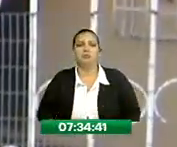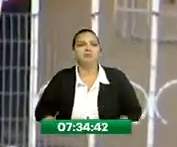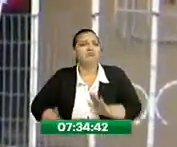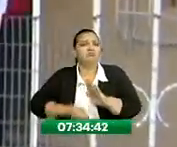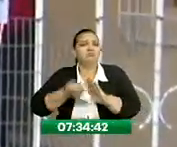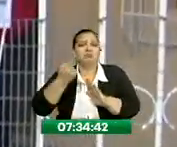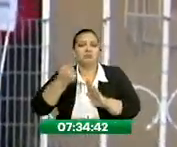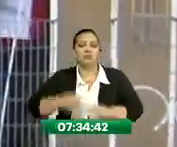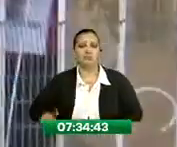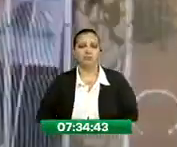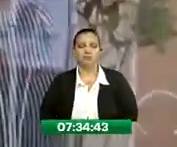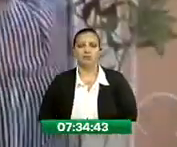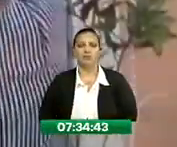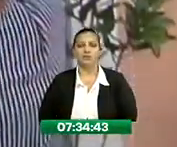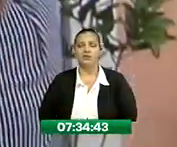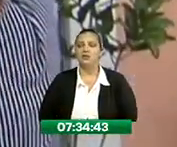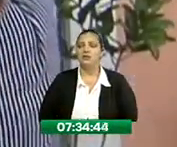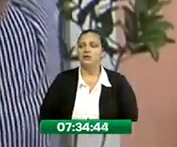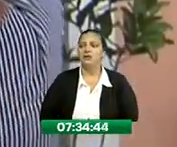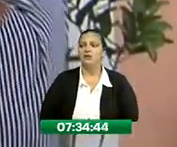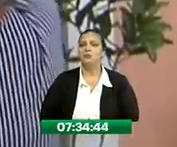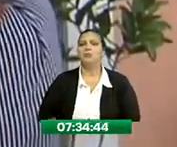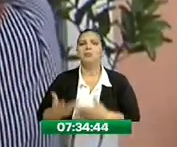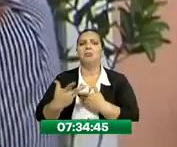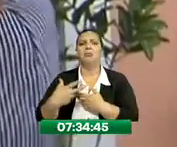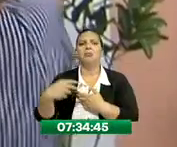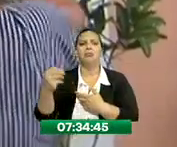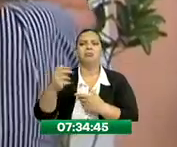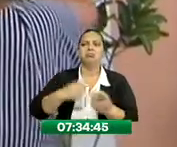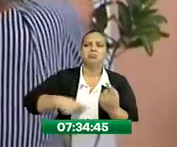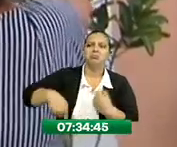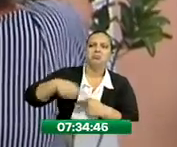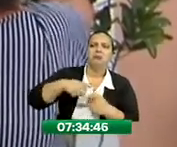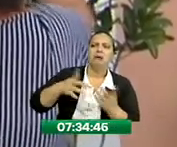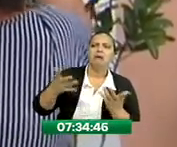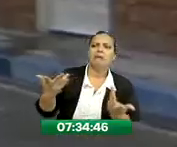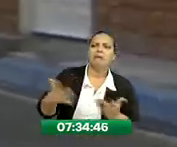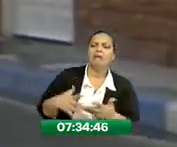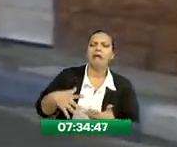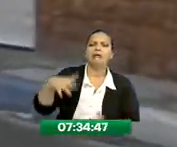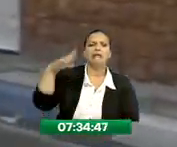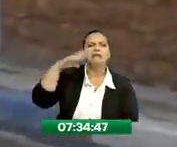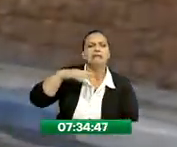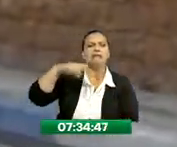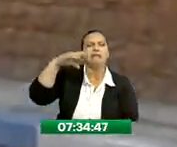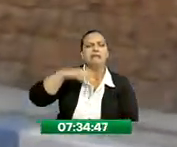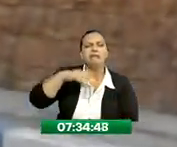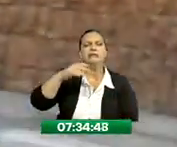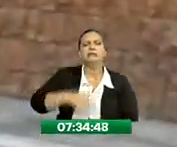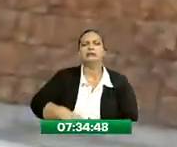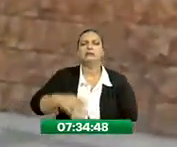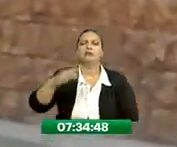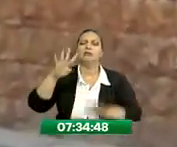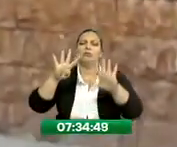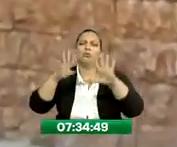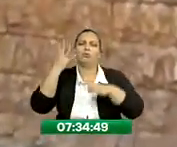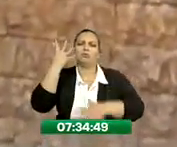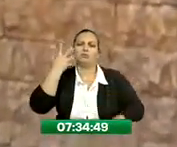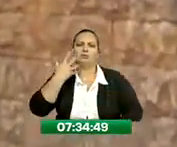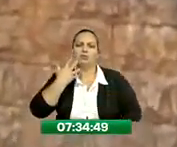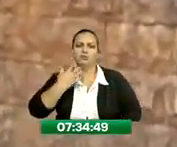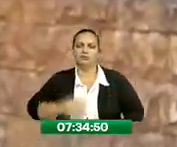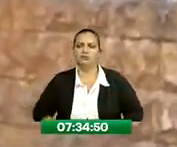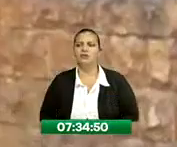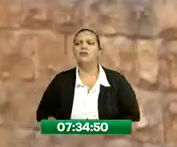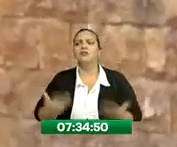su respectiva fotografía. Han recorrido las áreas de emergencias de los distintos hospitales de Guayaquil. Incluso acudieron a la morgue